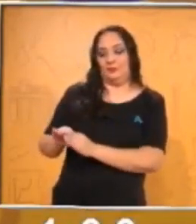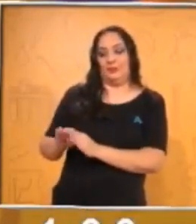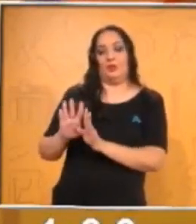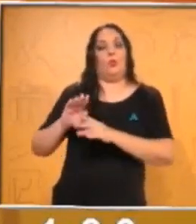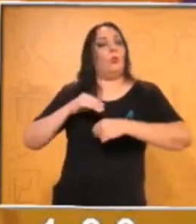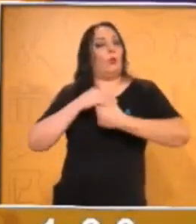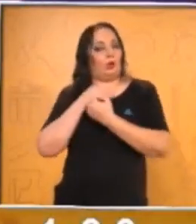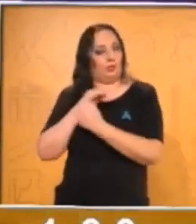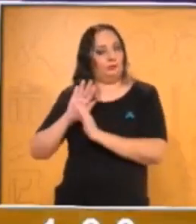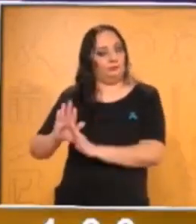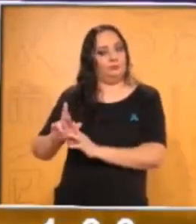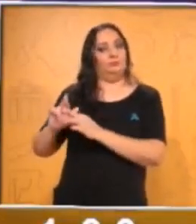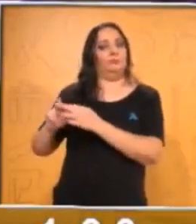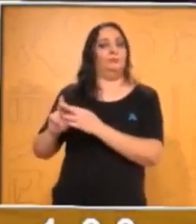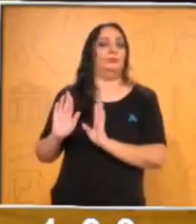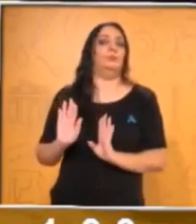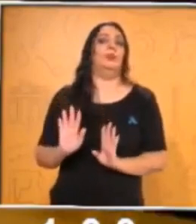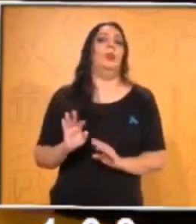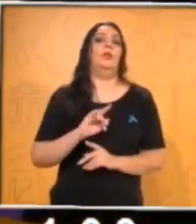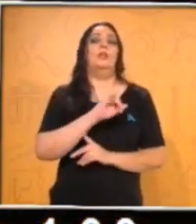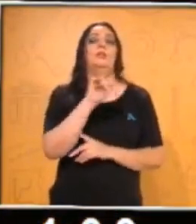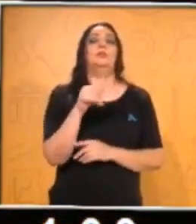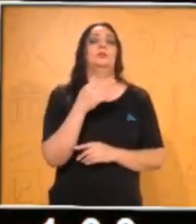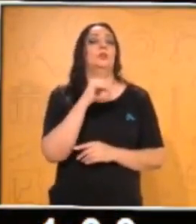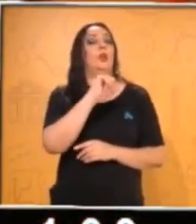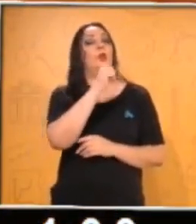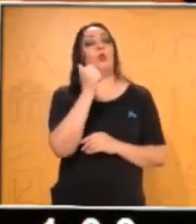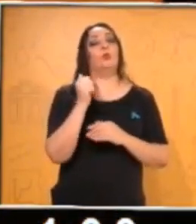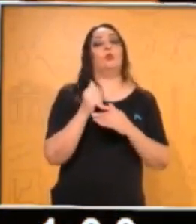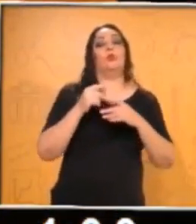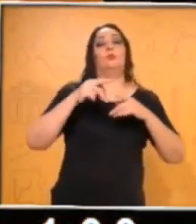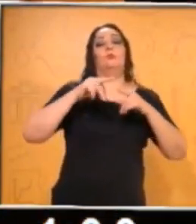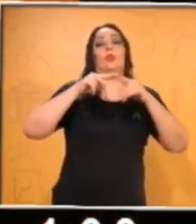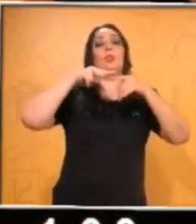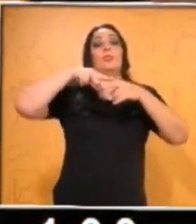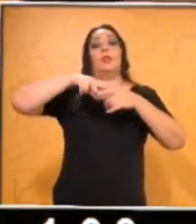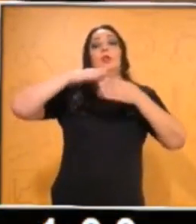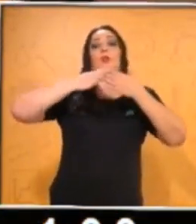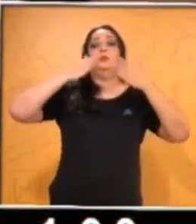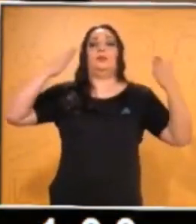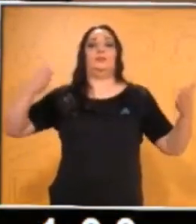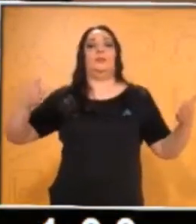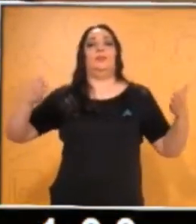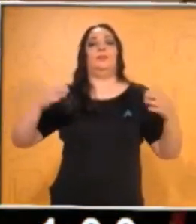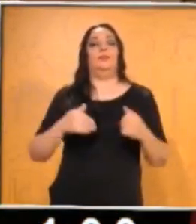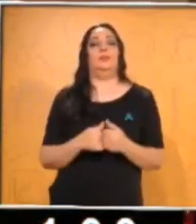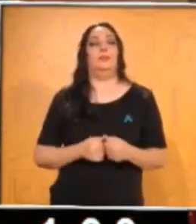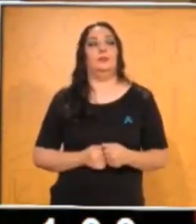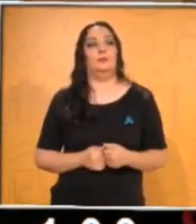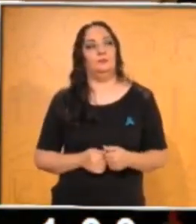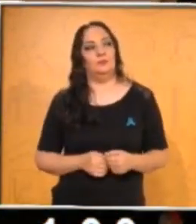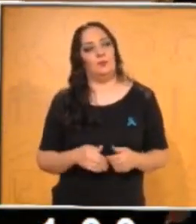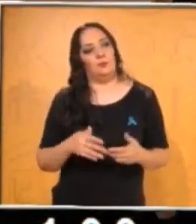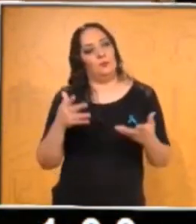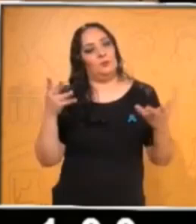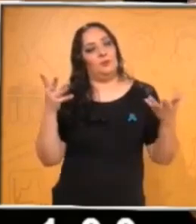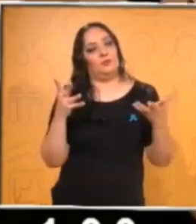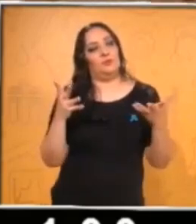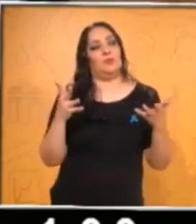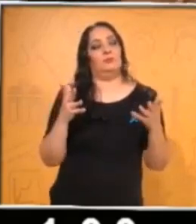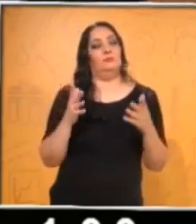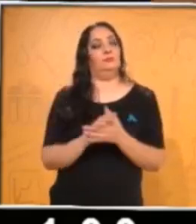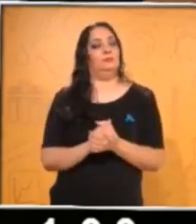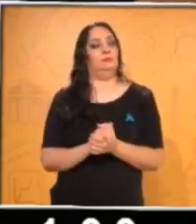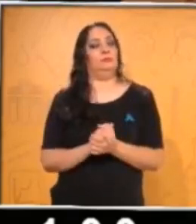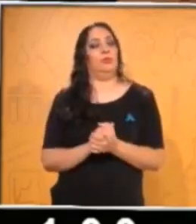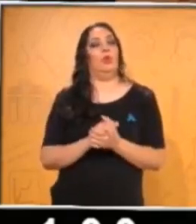y vamos a tomar el siguiente triángulo grande, el que nos quedó. Este grande lo vamos a acomodar, lo